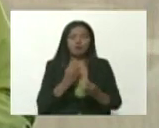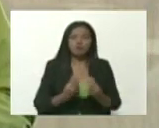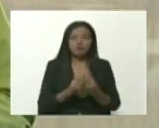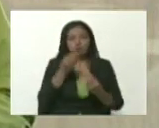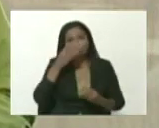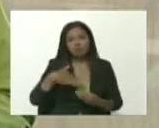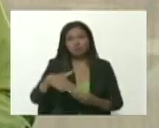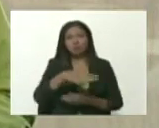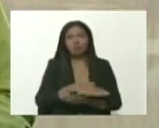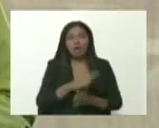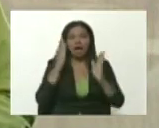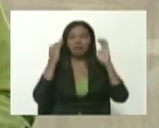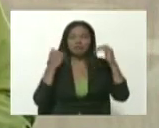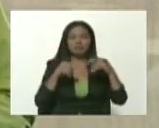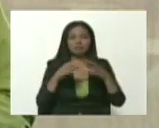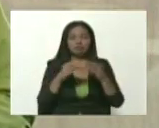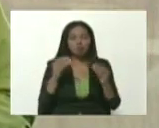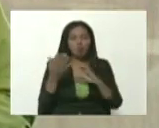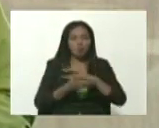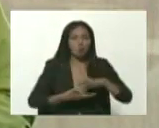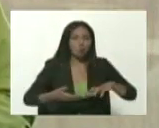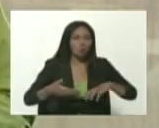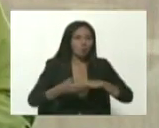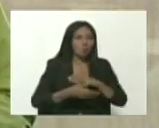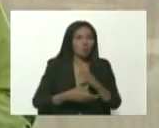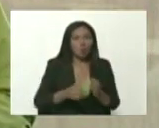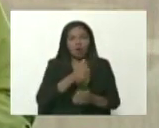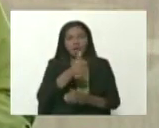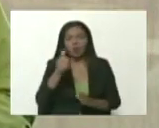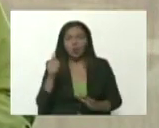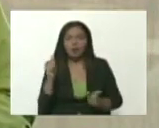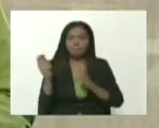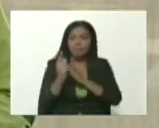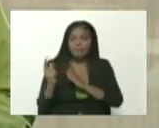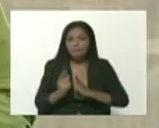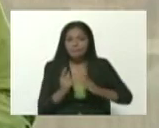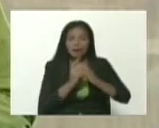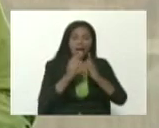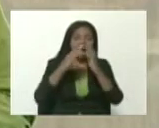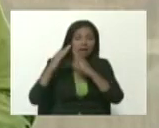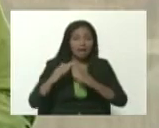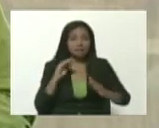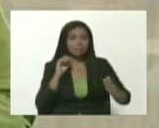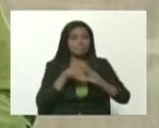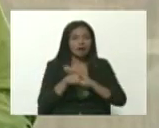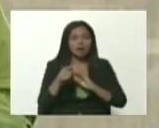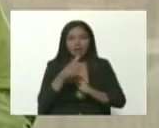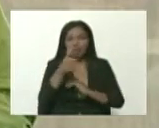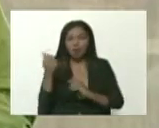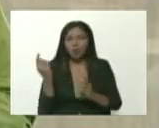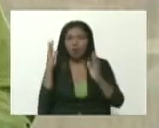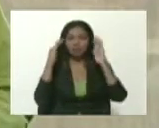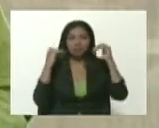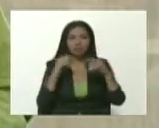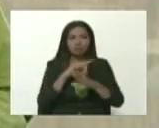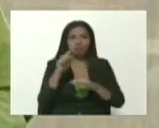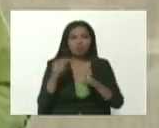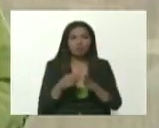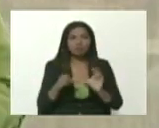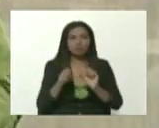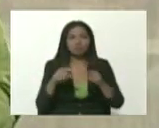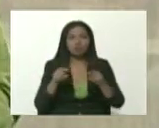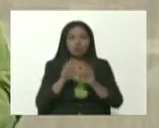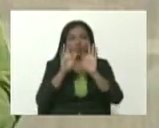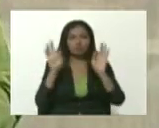pueblo, atendiendo los problemas, cara por cara, casa por casa, caso por caso, avanzando